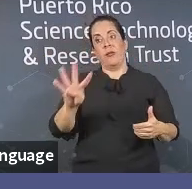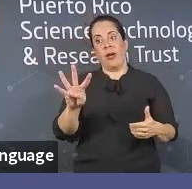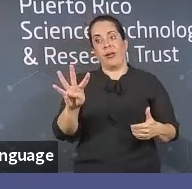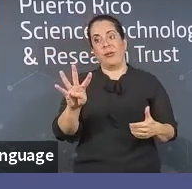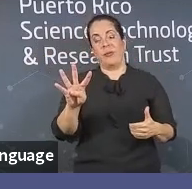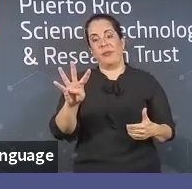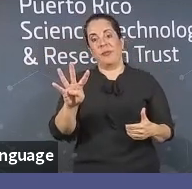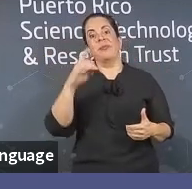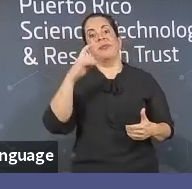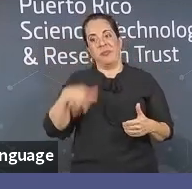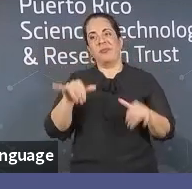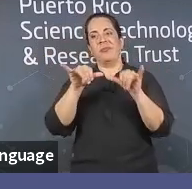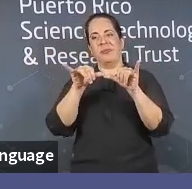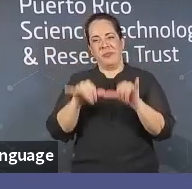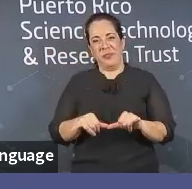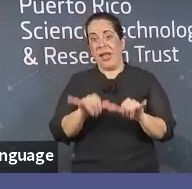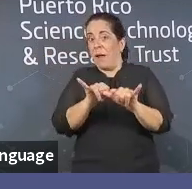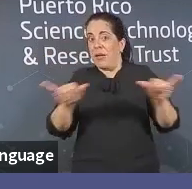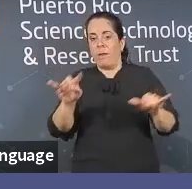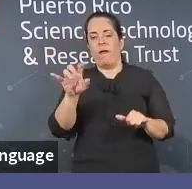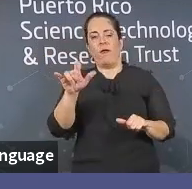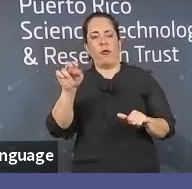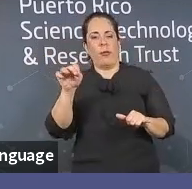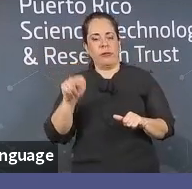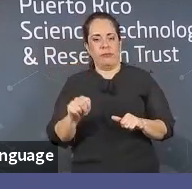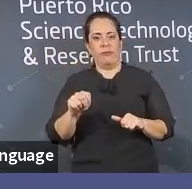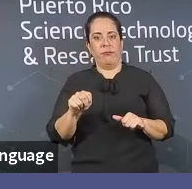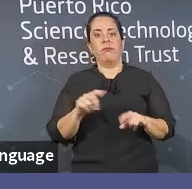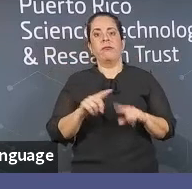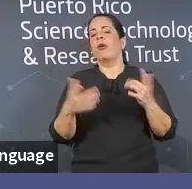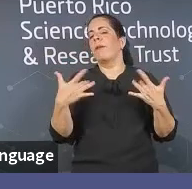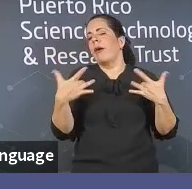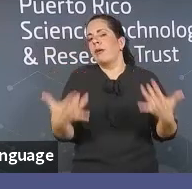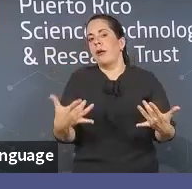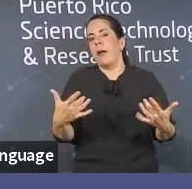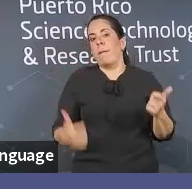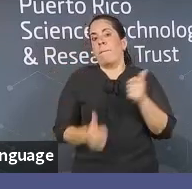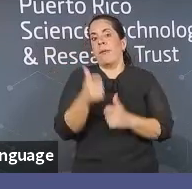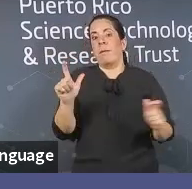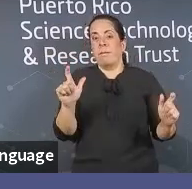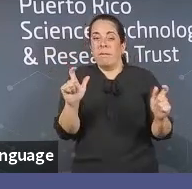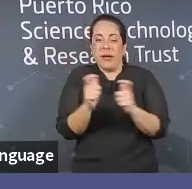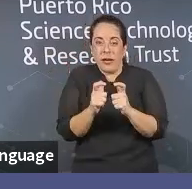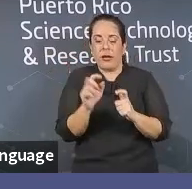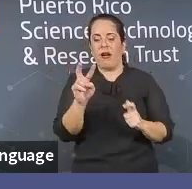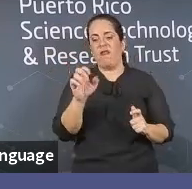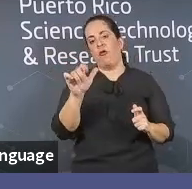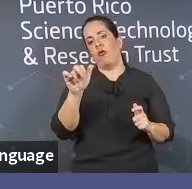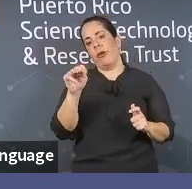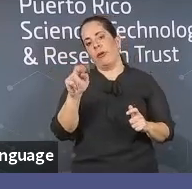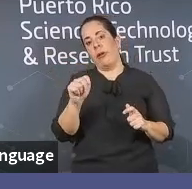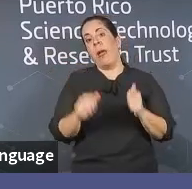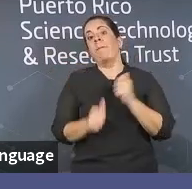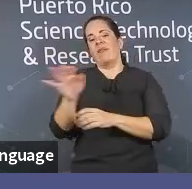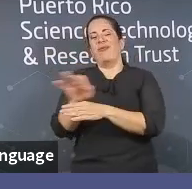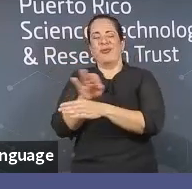esa es el tamaño, el mismo volumen que estamos teniendo. Lo que pasa es que entre más pequeña es un volumen, más eficiente va